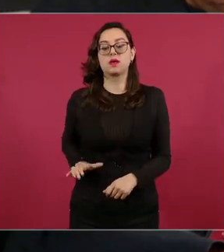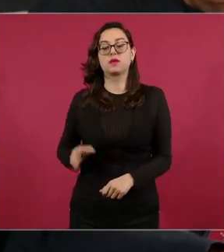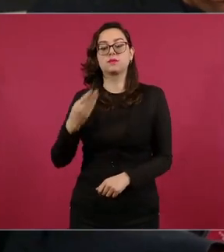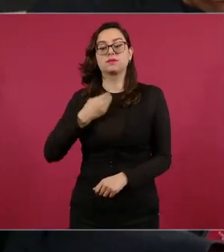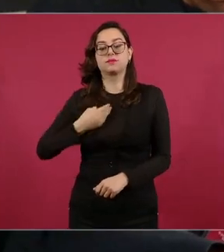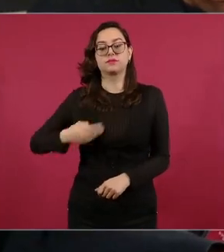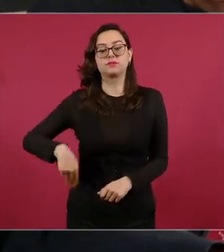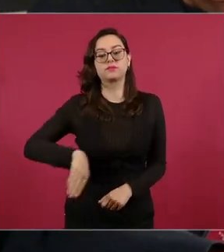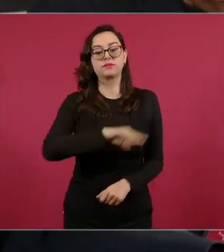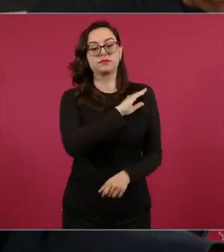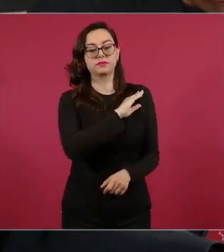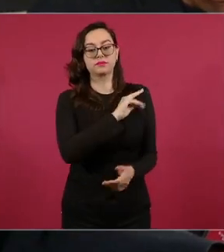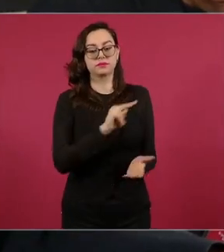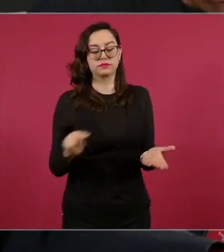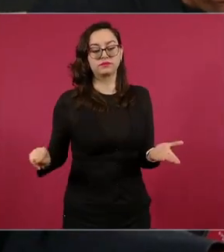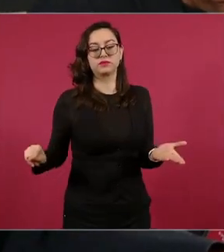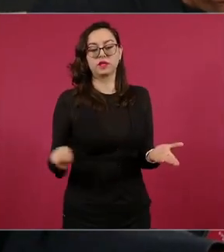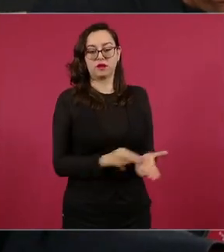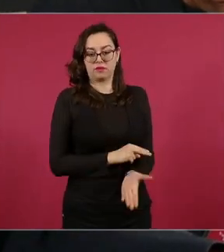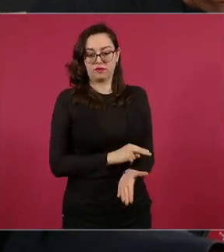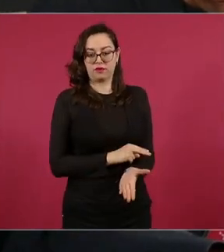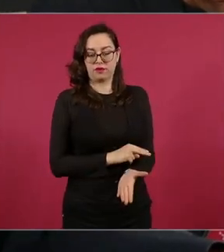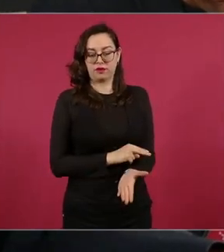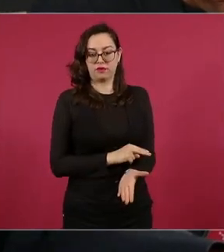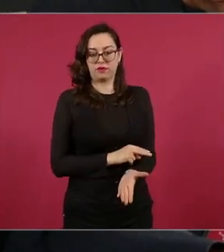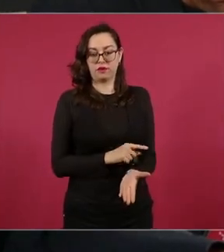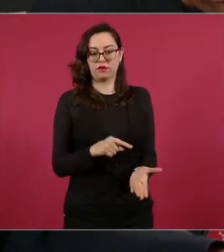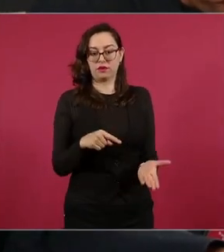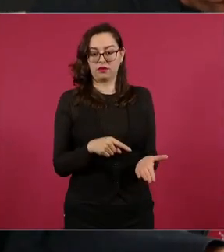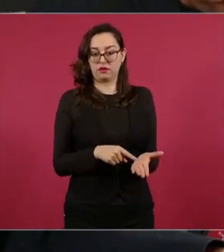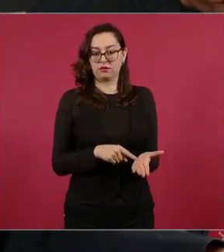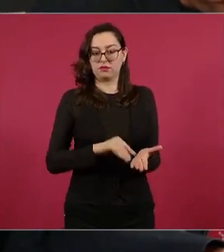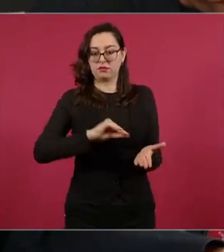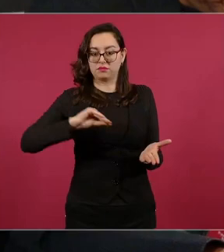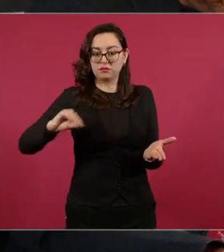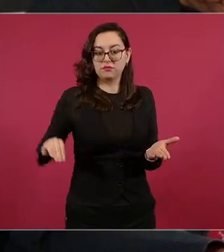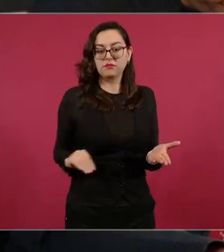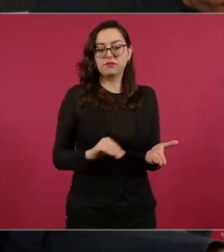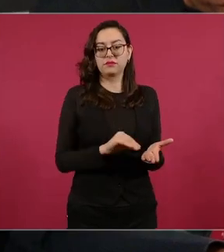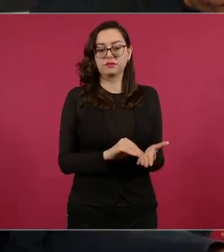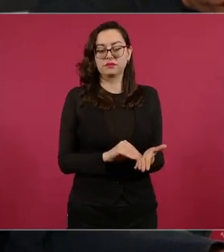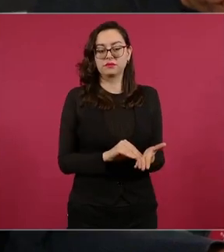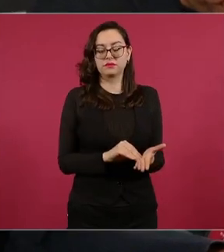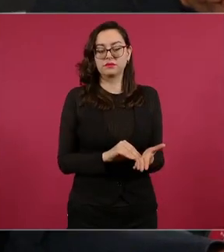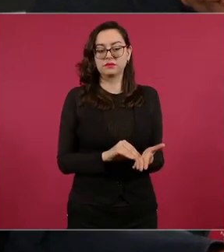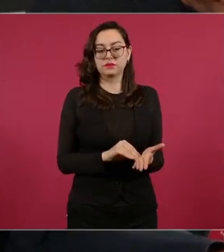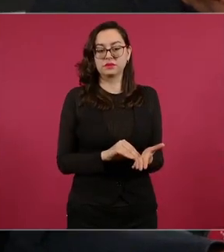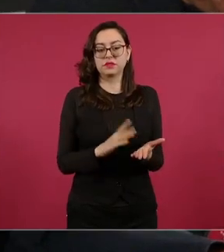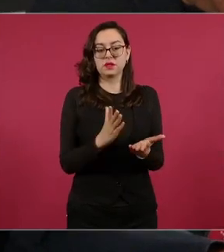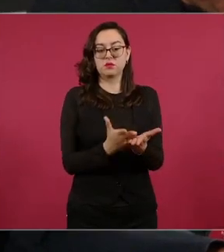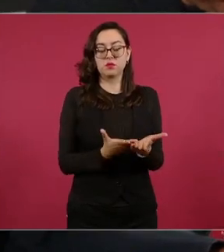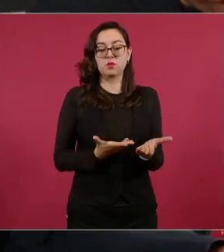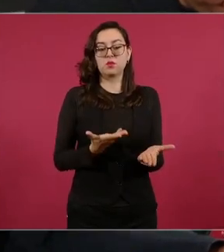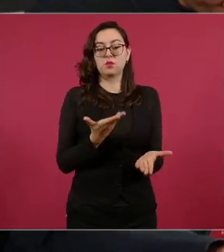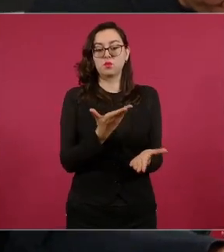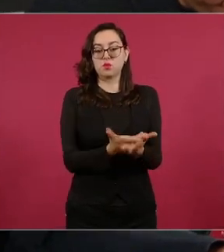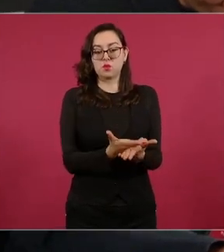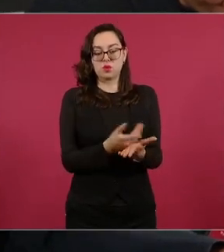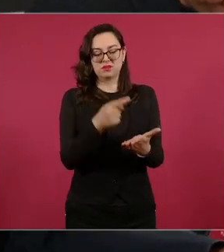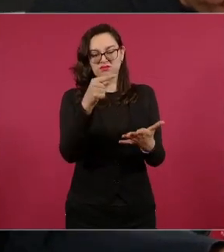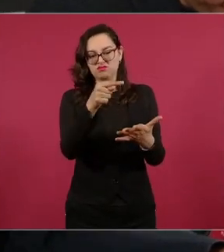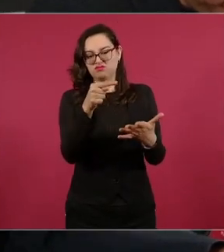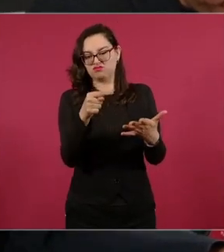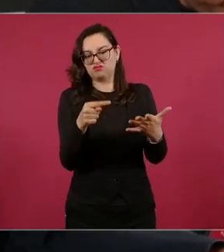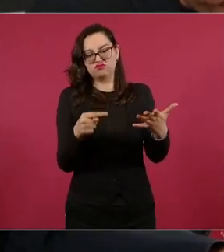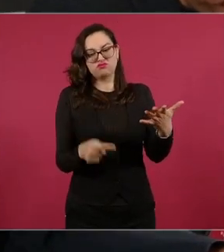firmó y le puso un agregado de que hay afirmaciones y propuestas en las que no coincide